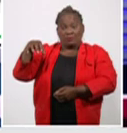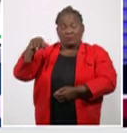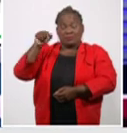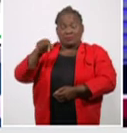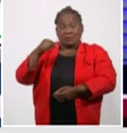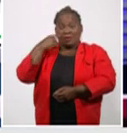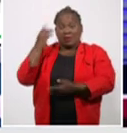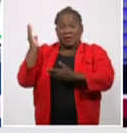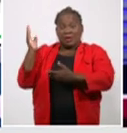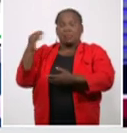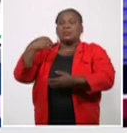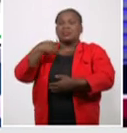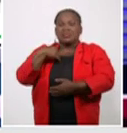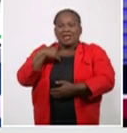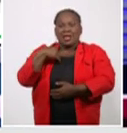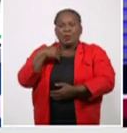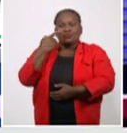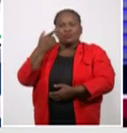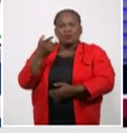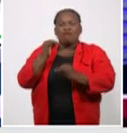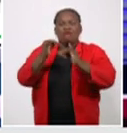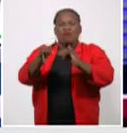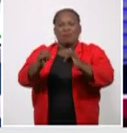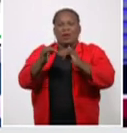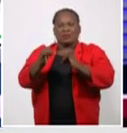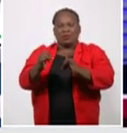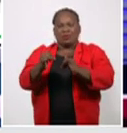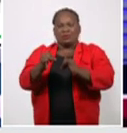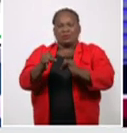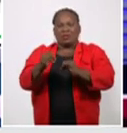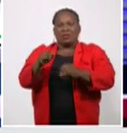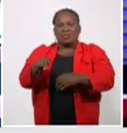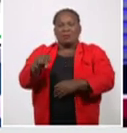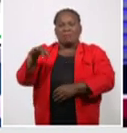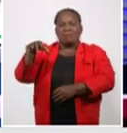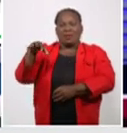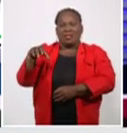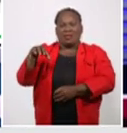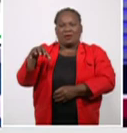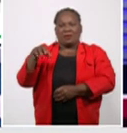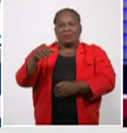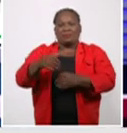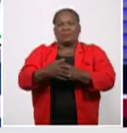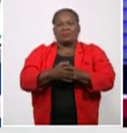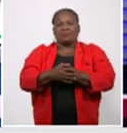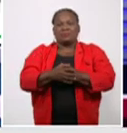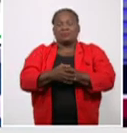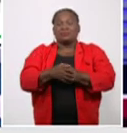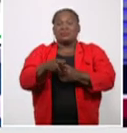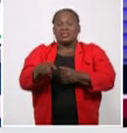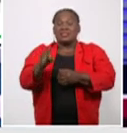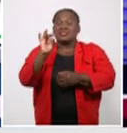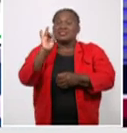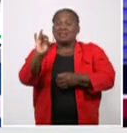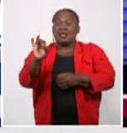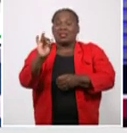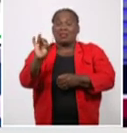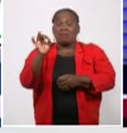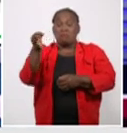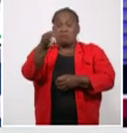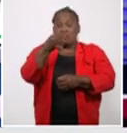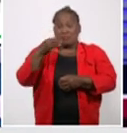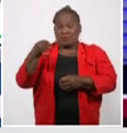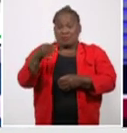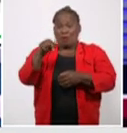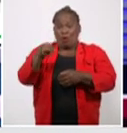un contacto directo con la más occidental de las provincias cubanas, con 7 municipios hoy en fase de